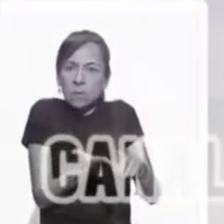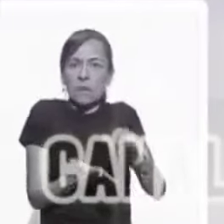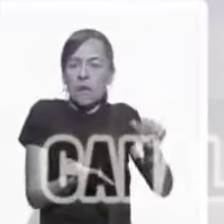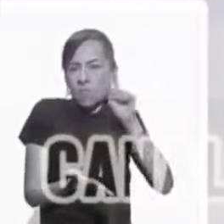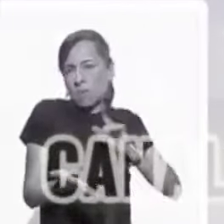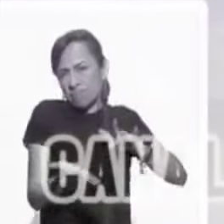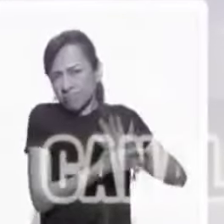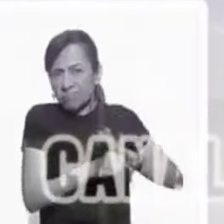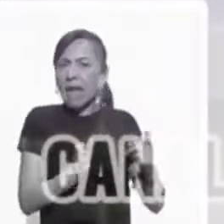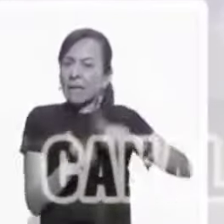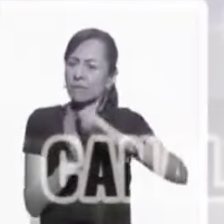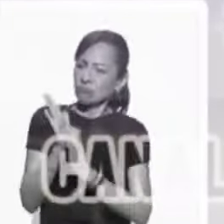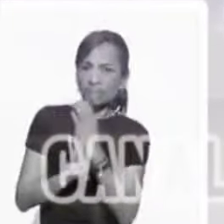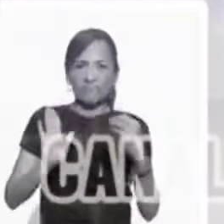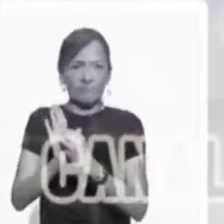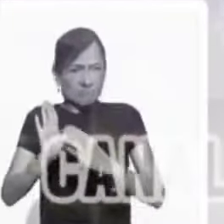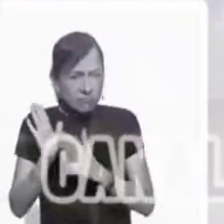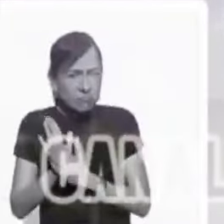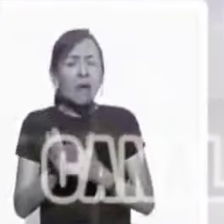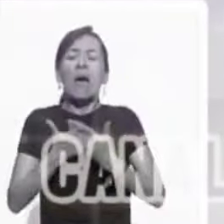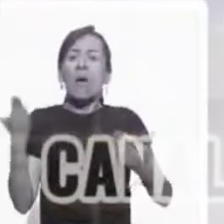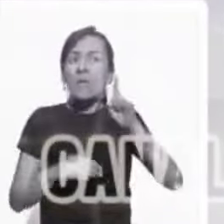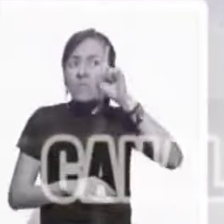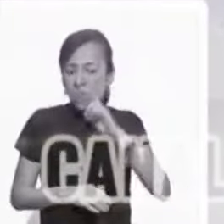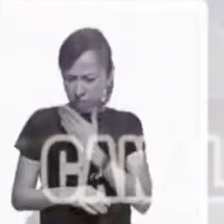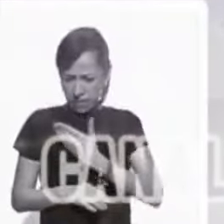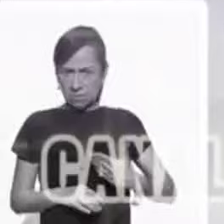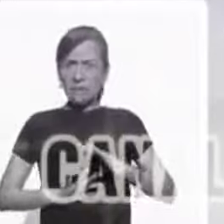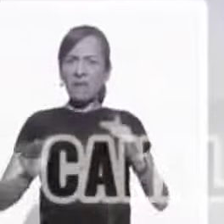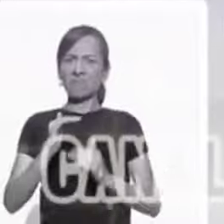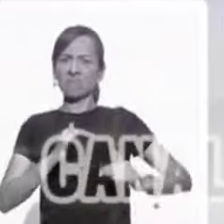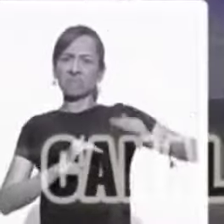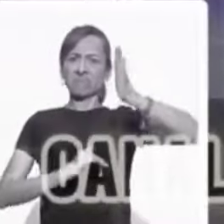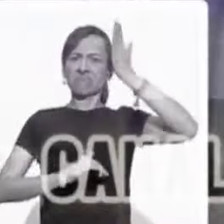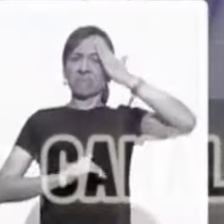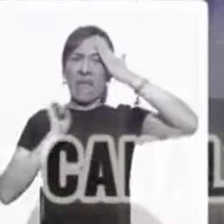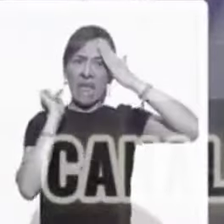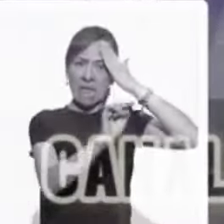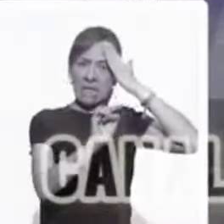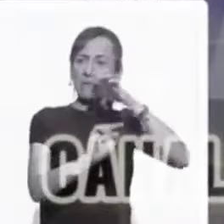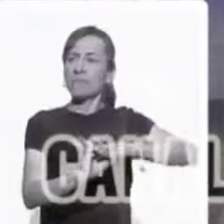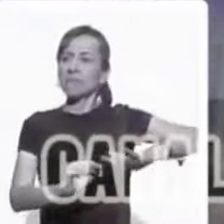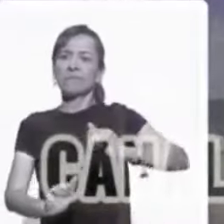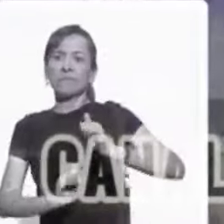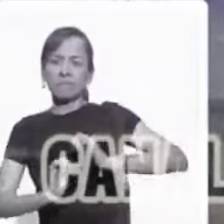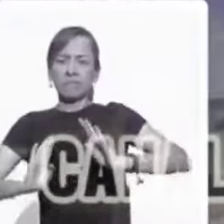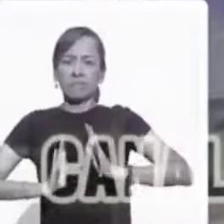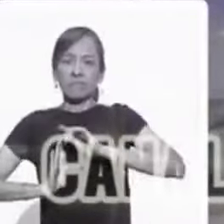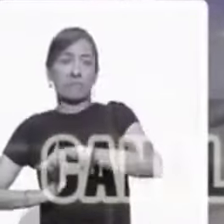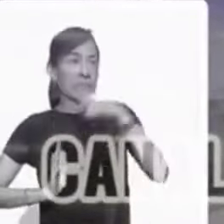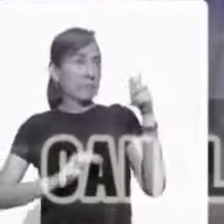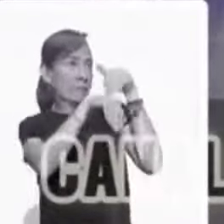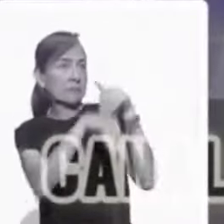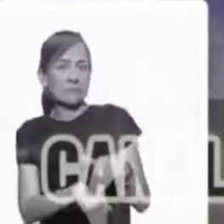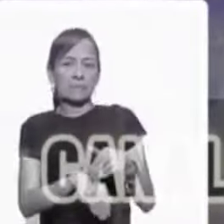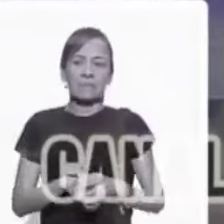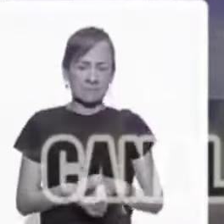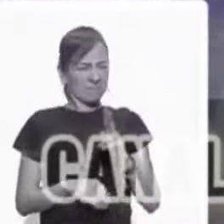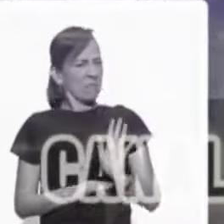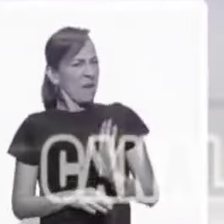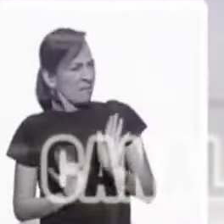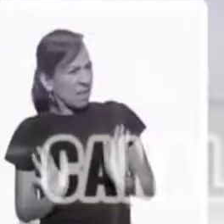presidenta como comandante de las fuerzas armadas pareciera que hay un camino que ha sido muy terso porque está ligado además a un proceso democrático sin duda que ha sido un y